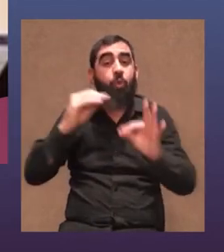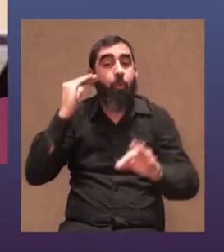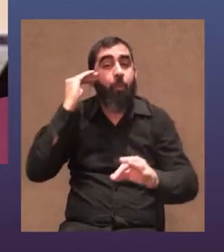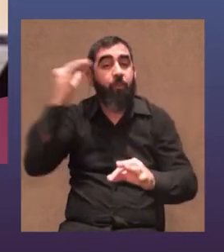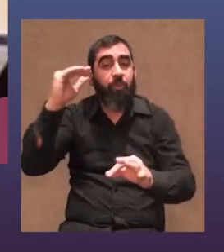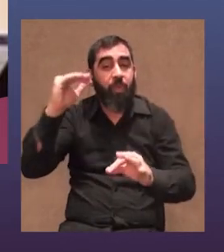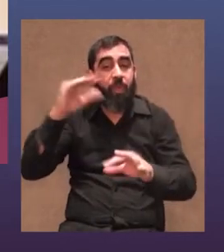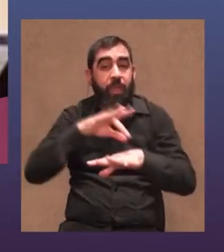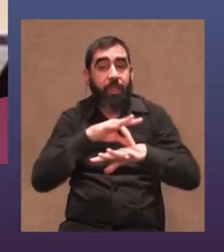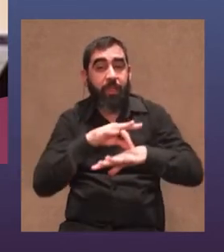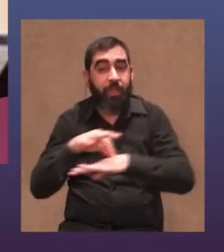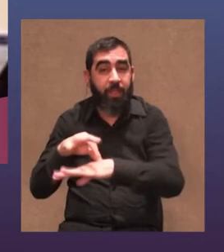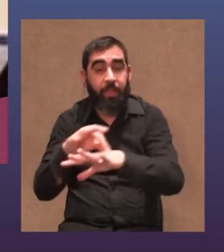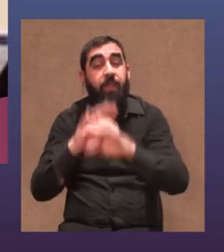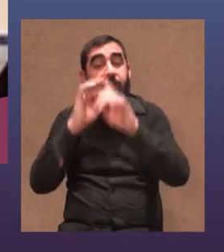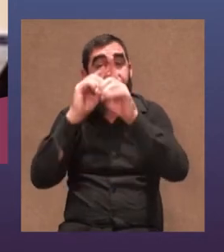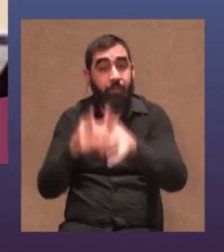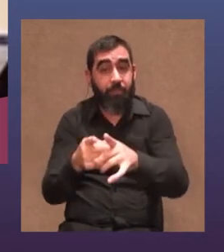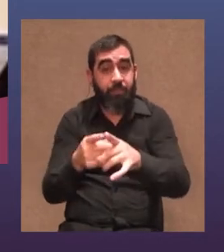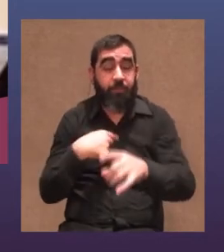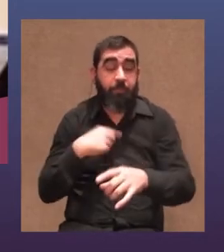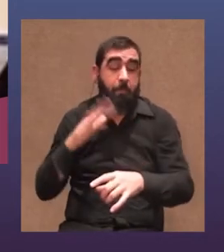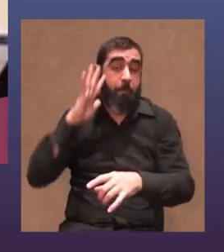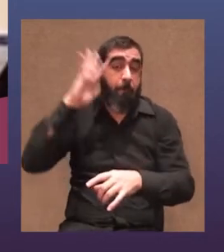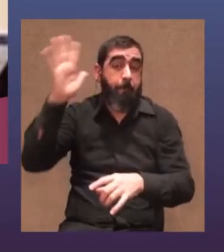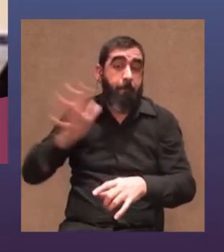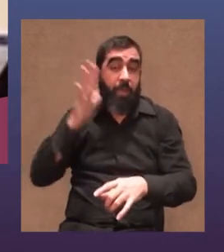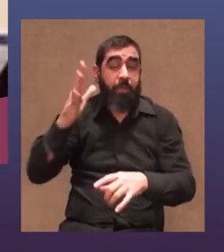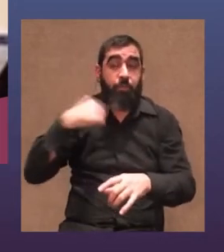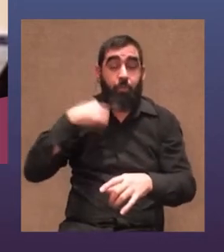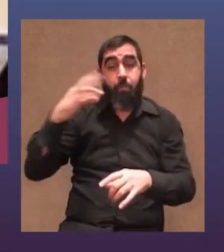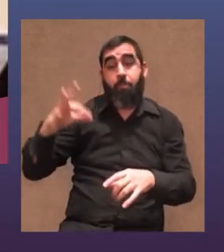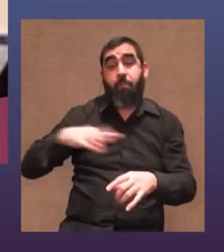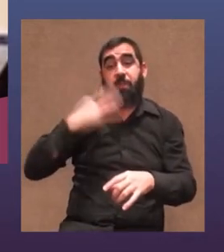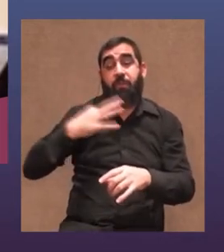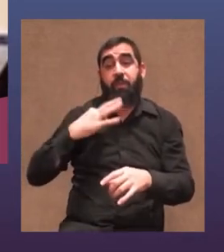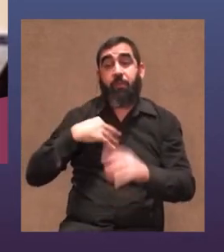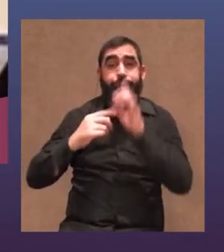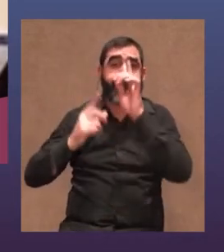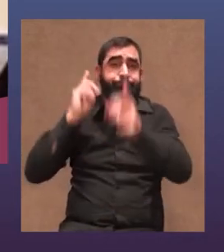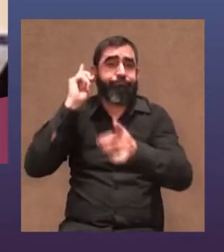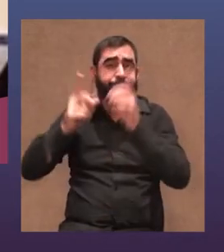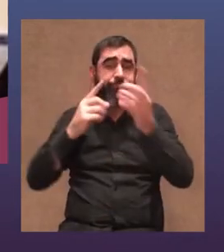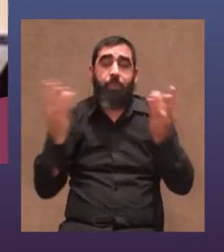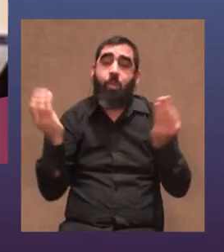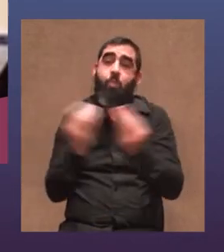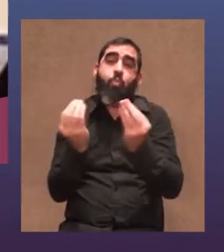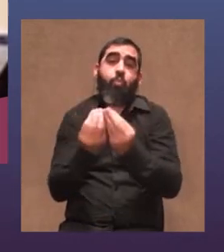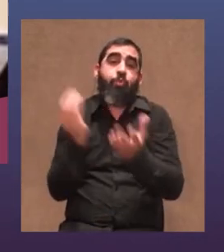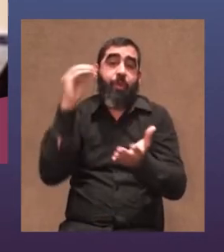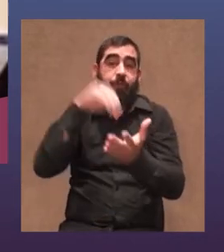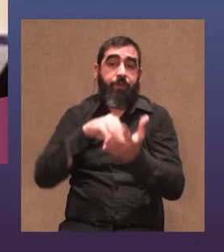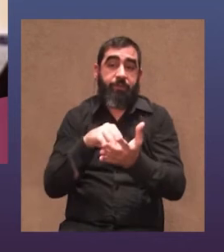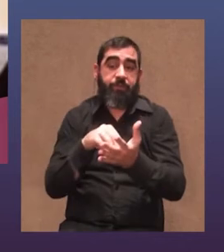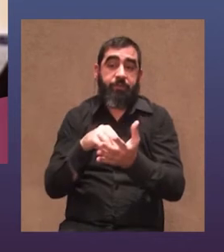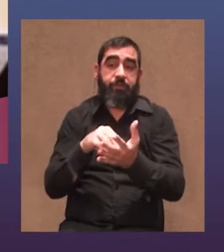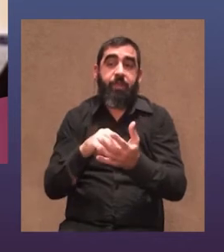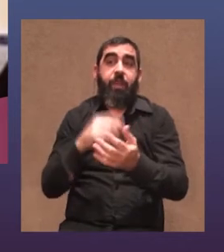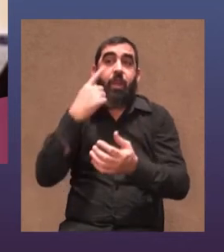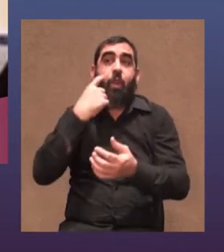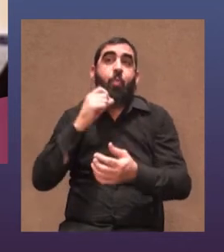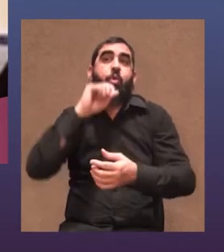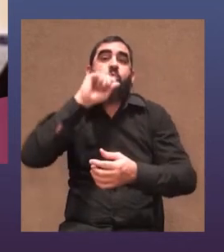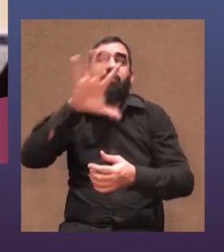van guiando. O sea, no sé, suponete que yo en la vida voy a dirigir tantas veces, no sé, la Sinfonía 5 de